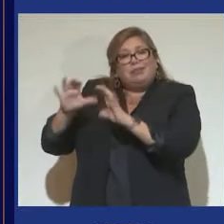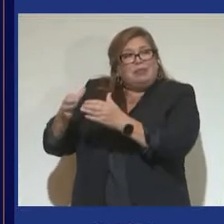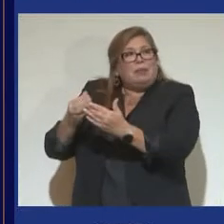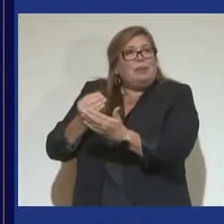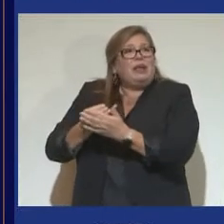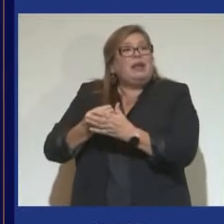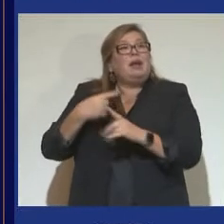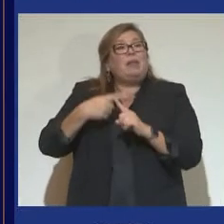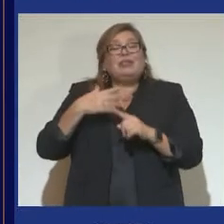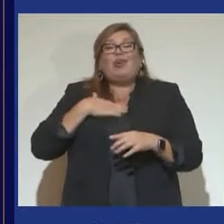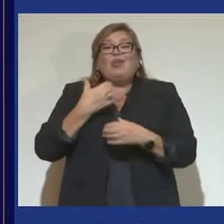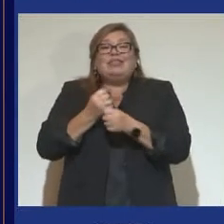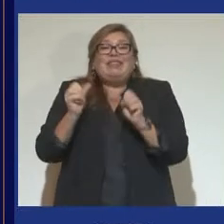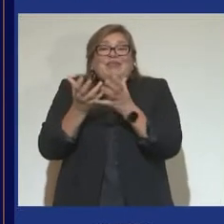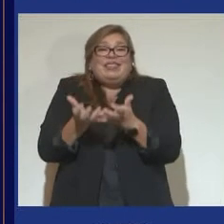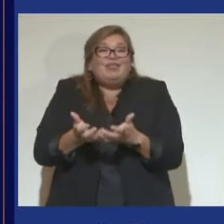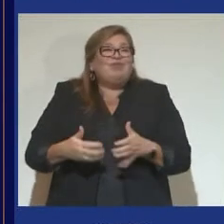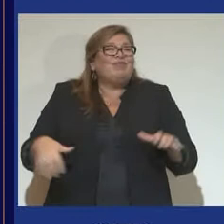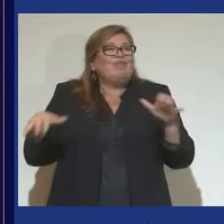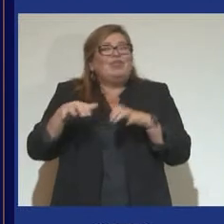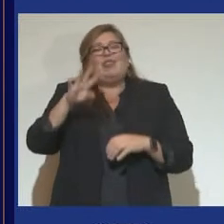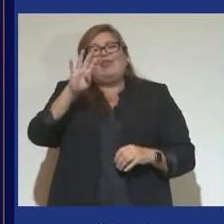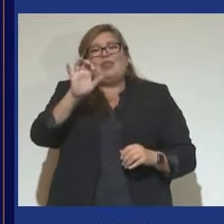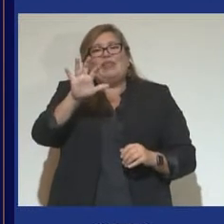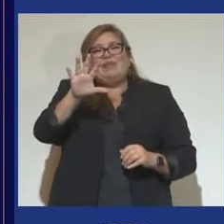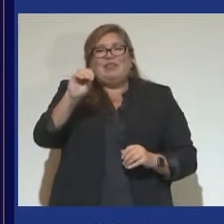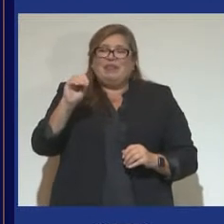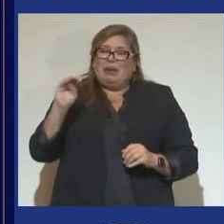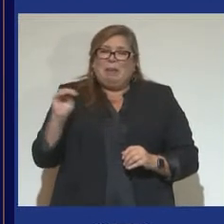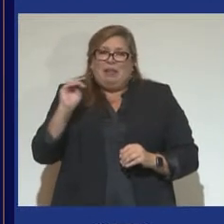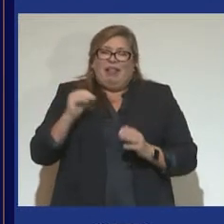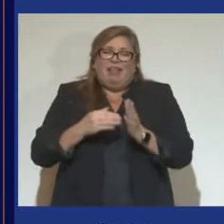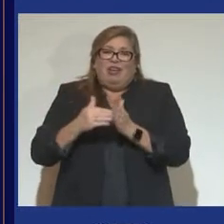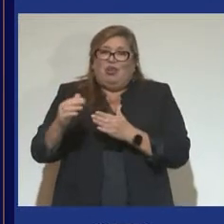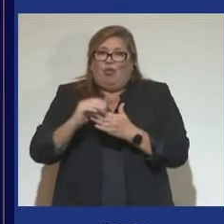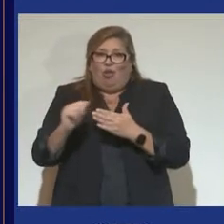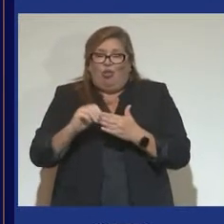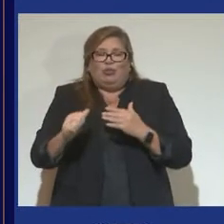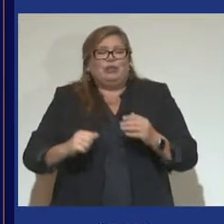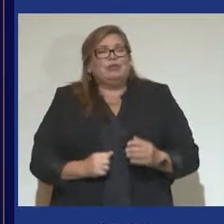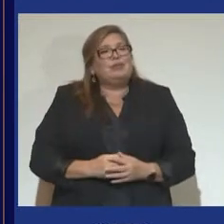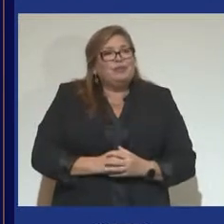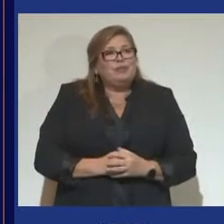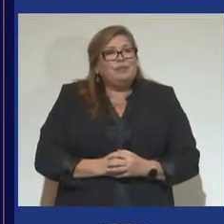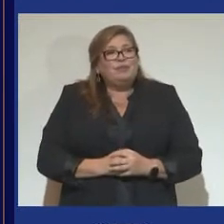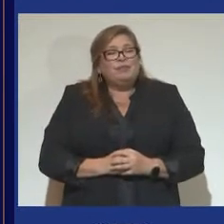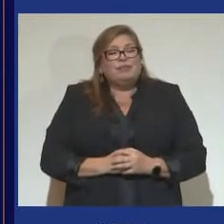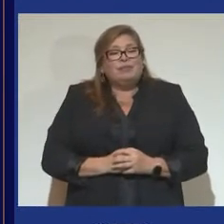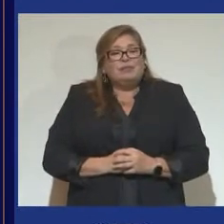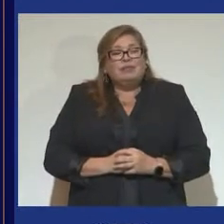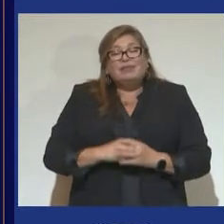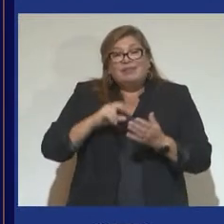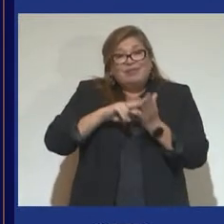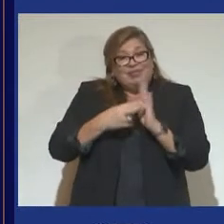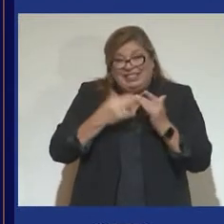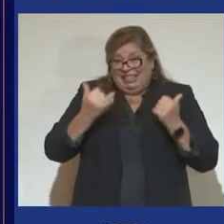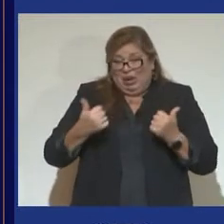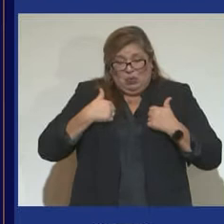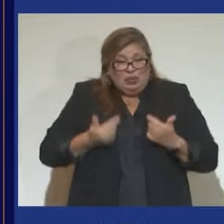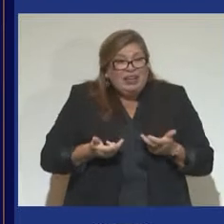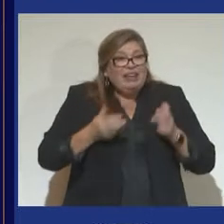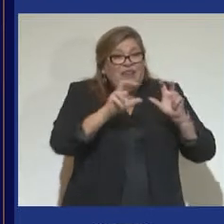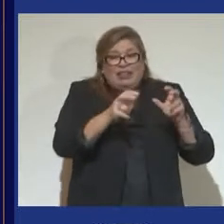la red de seguridad de 450 millones de dólares estamos comprometiendo ahora más no menos